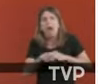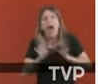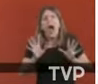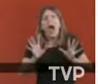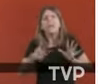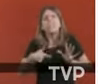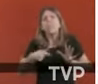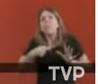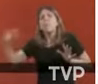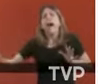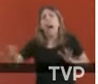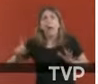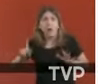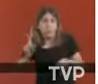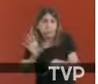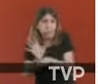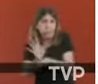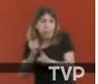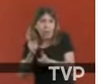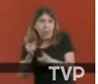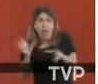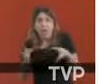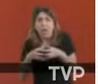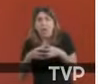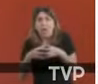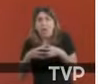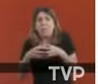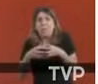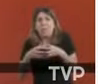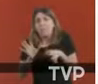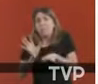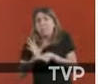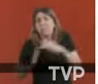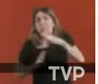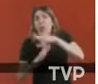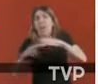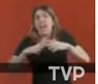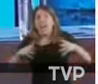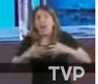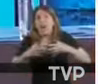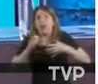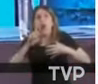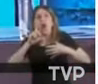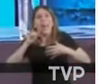Esto generó el odio de la oligarquía peruana y bueno, y el desenlace de muchas